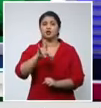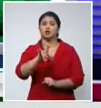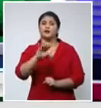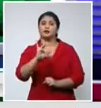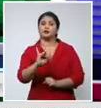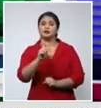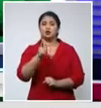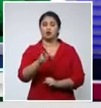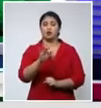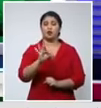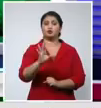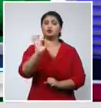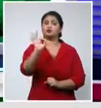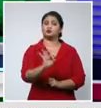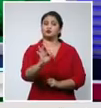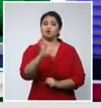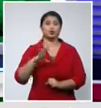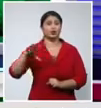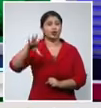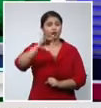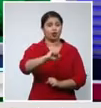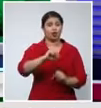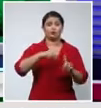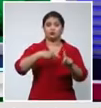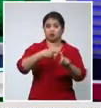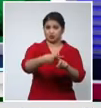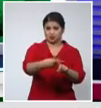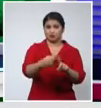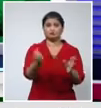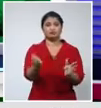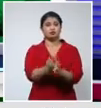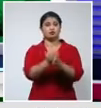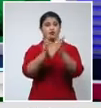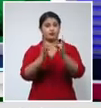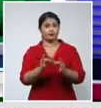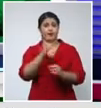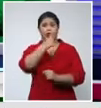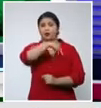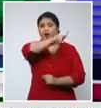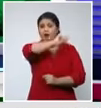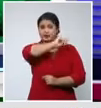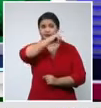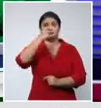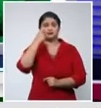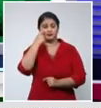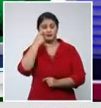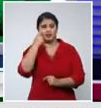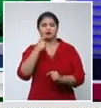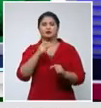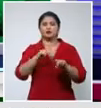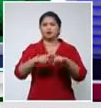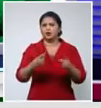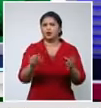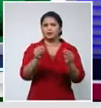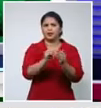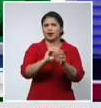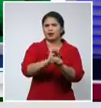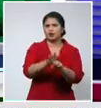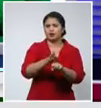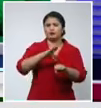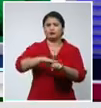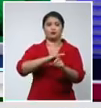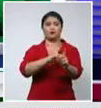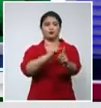97,8% de todos los diagnosticados ayer, fíjense que este porciento se va incrementando, contactos de casos confirmados.